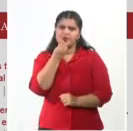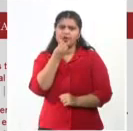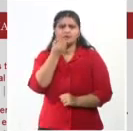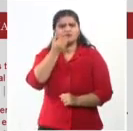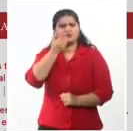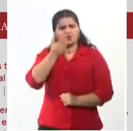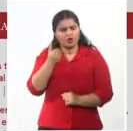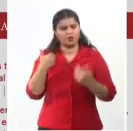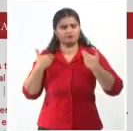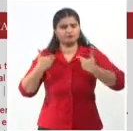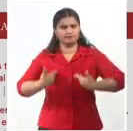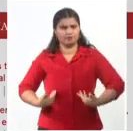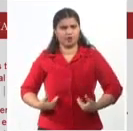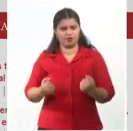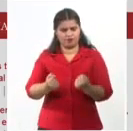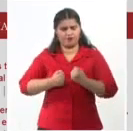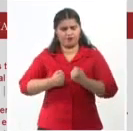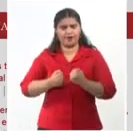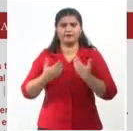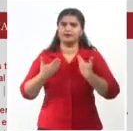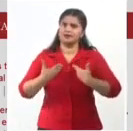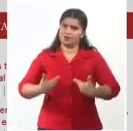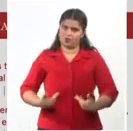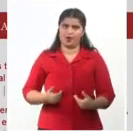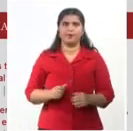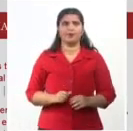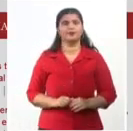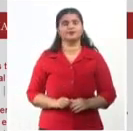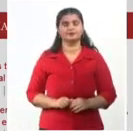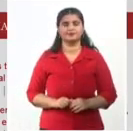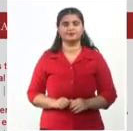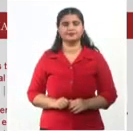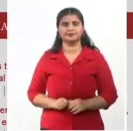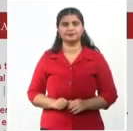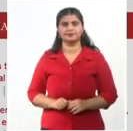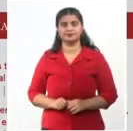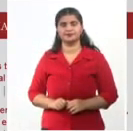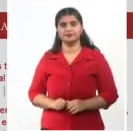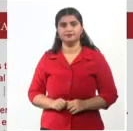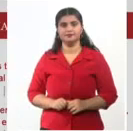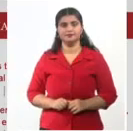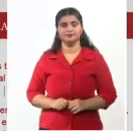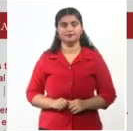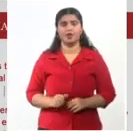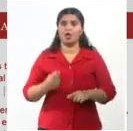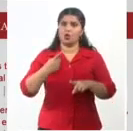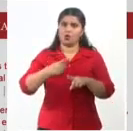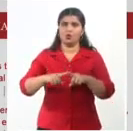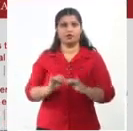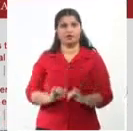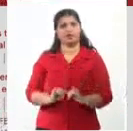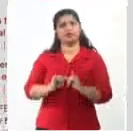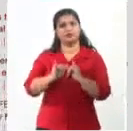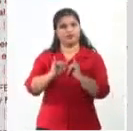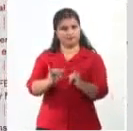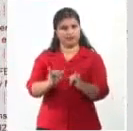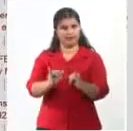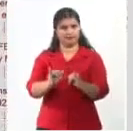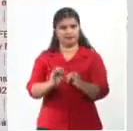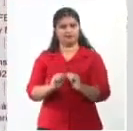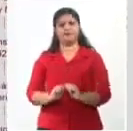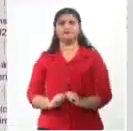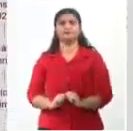subunidades y pueden ser intercambiables. Y revisamos, y nos ayuda el director revisando también